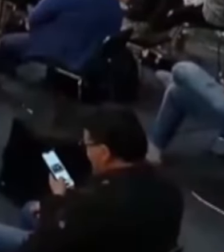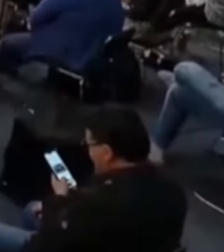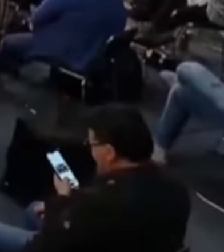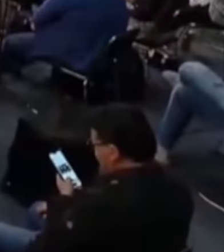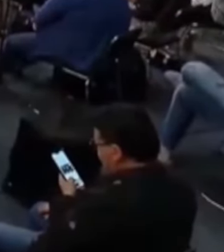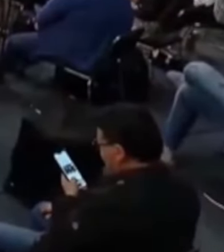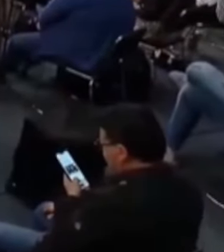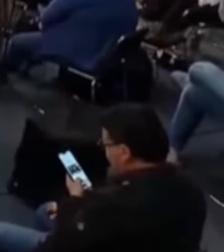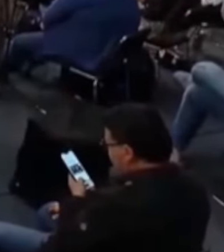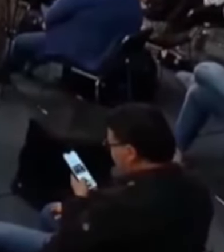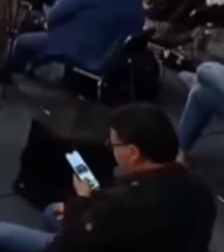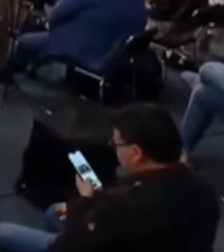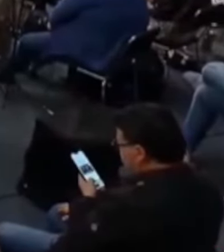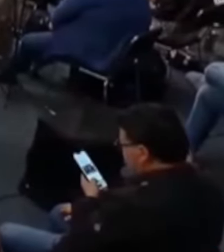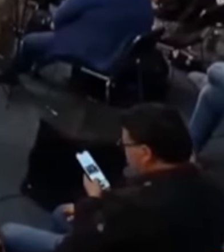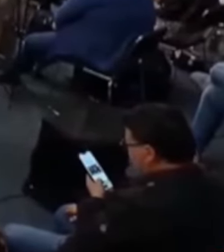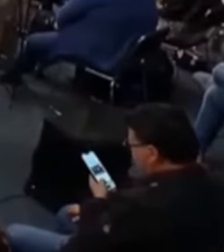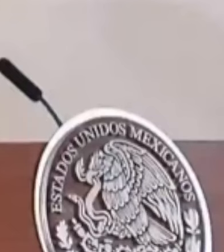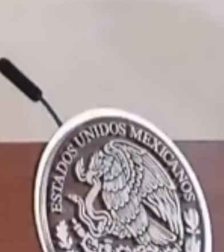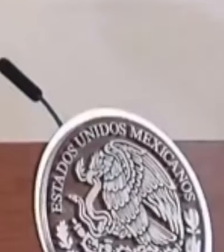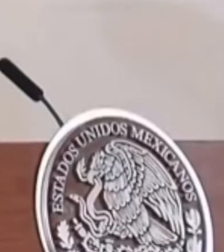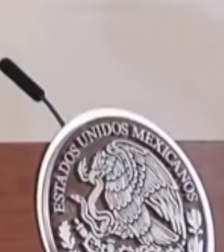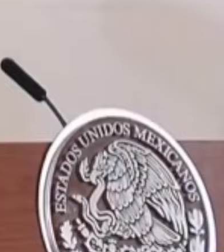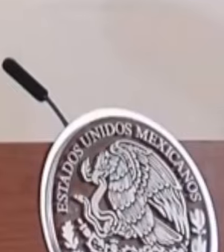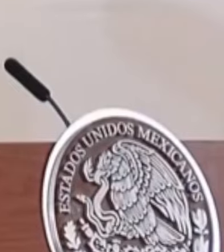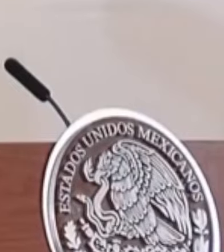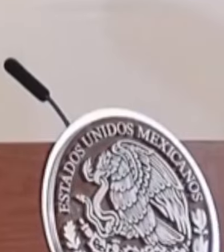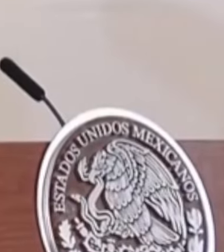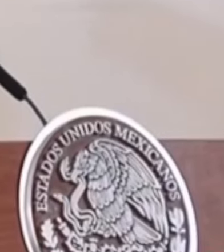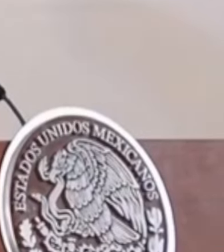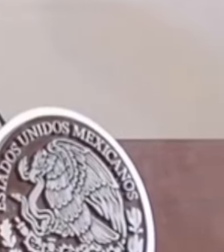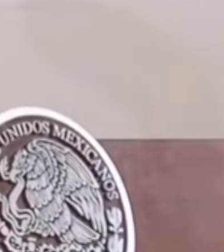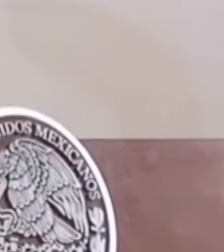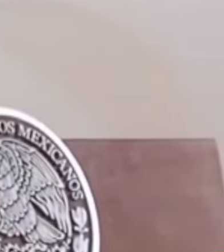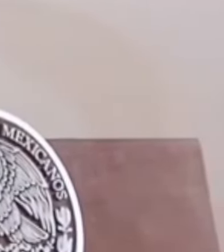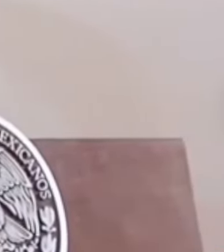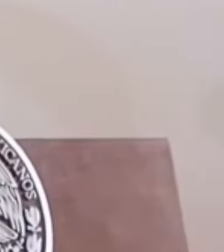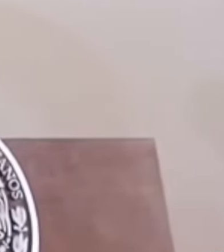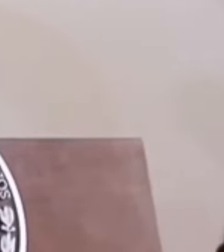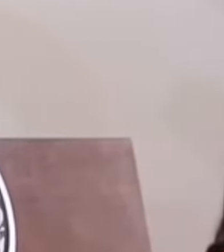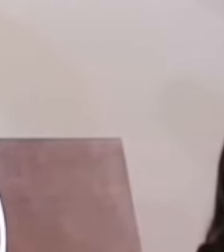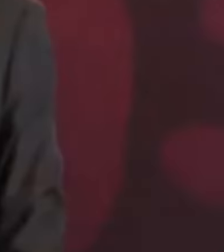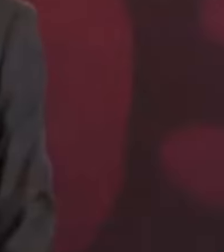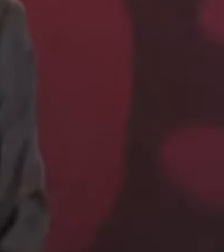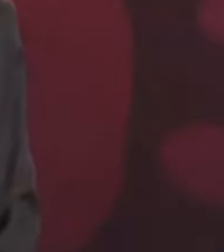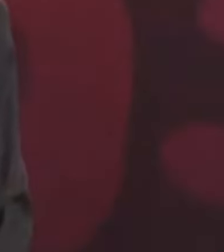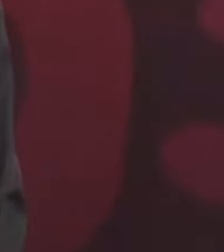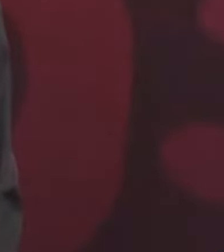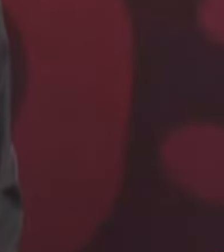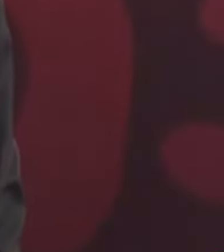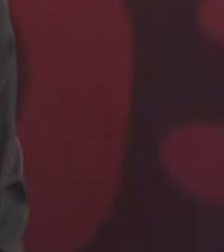a organismos internacionales, no vayan a tomar, a allanar.